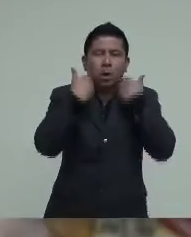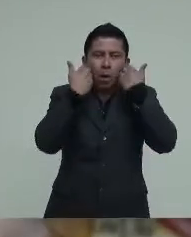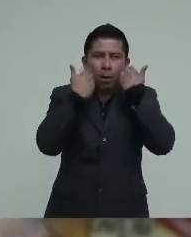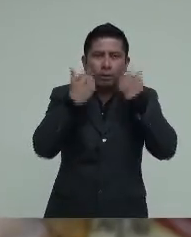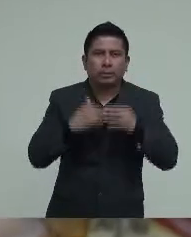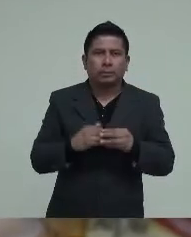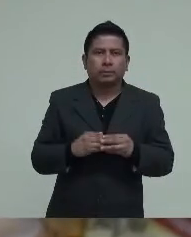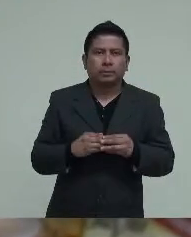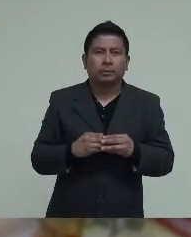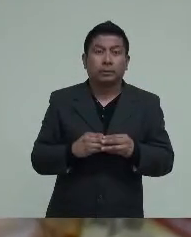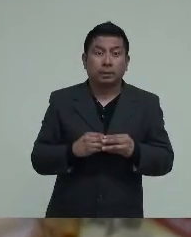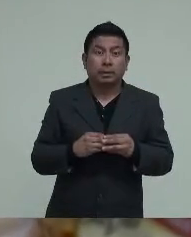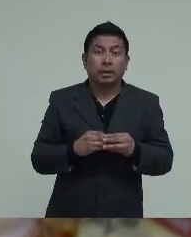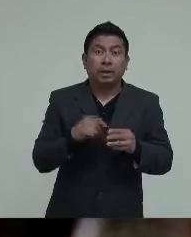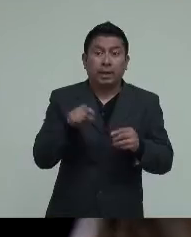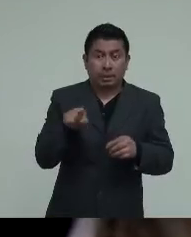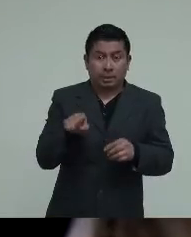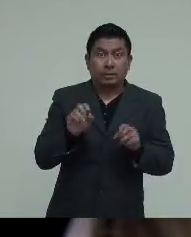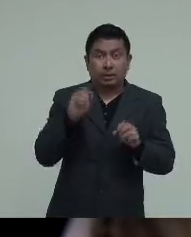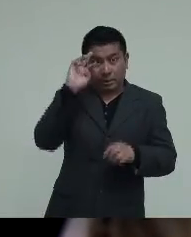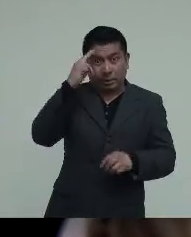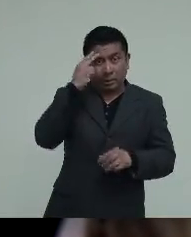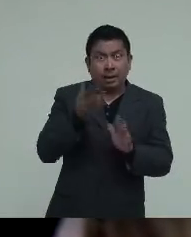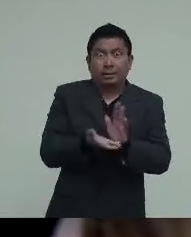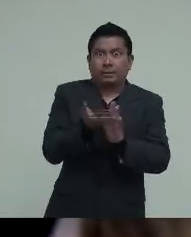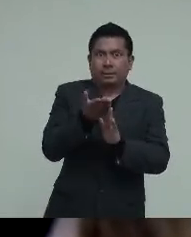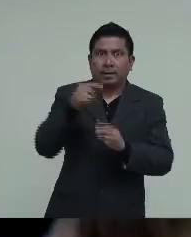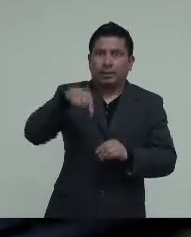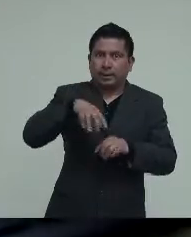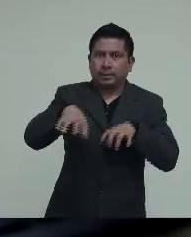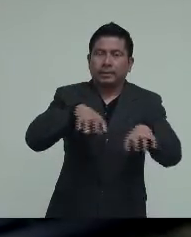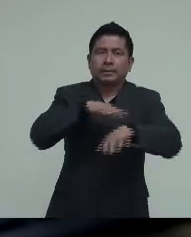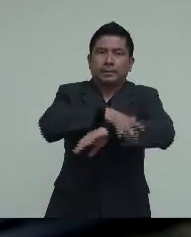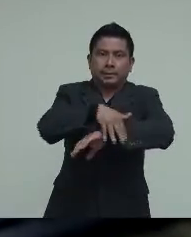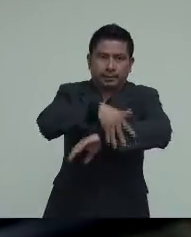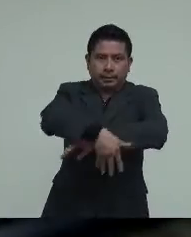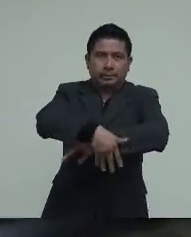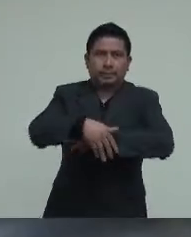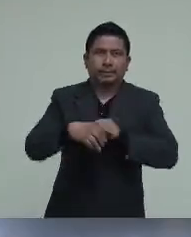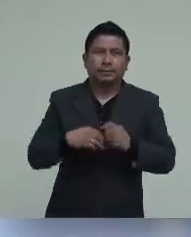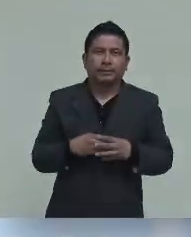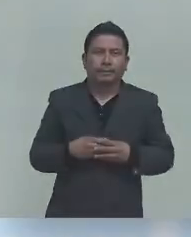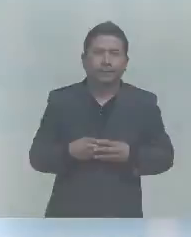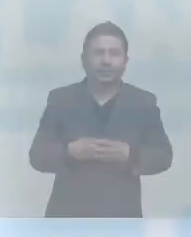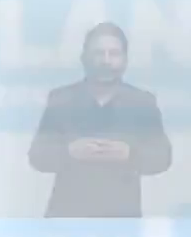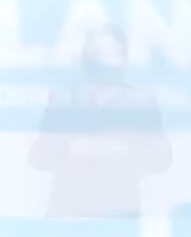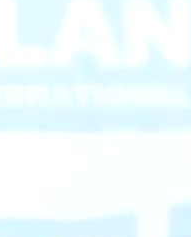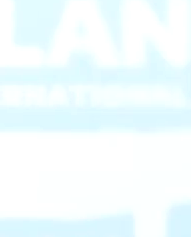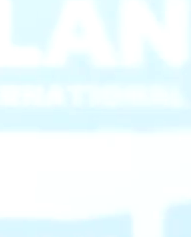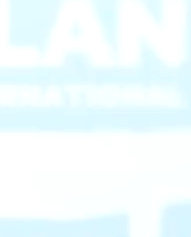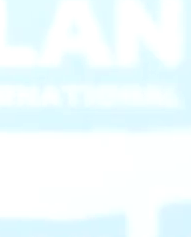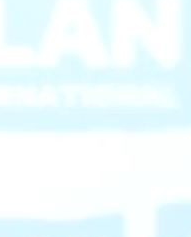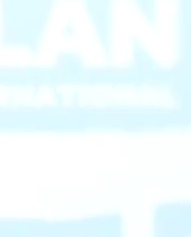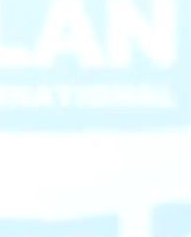los jóvenes. Esto va a traer mayor desarrollo al departamento de Chalatenango.